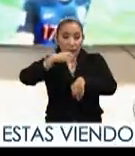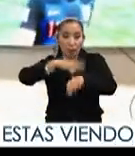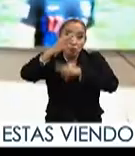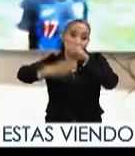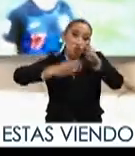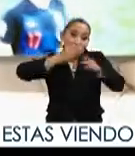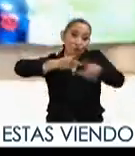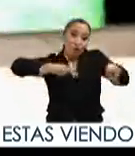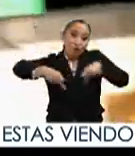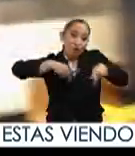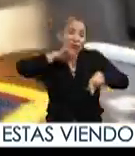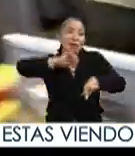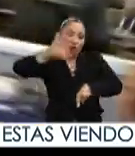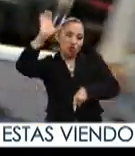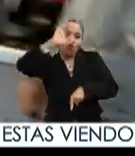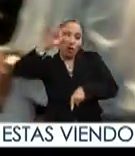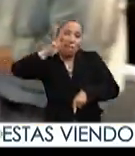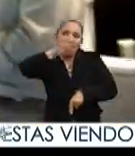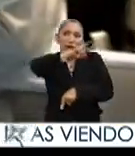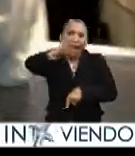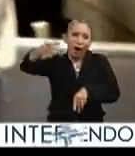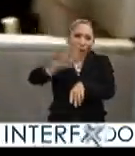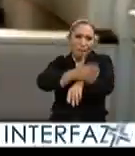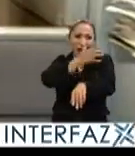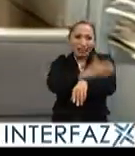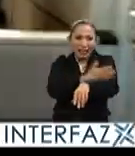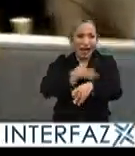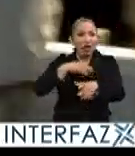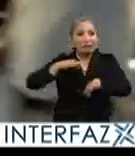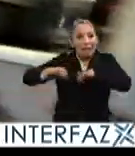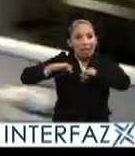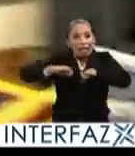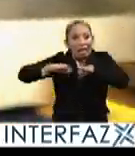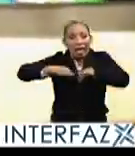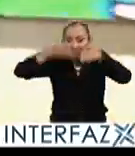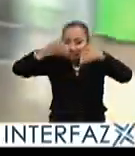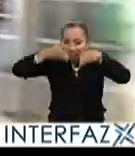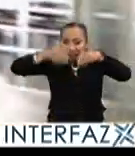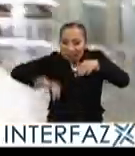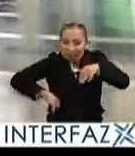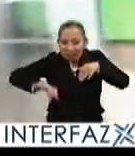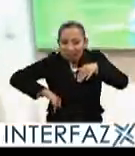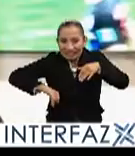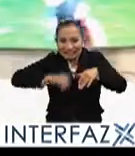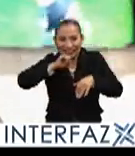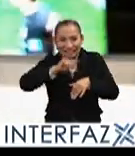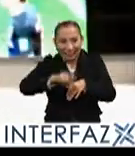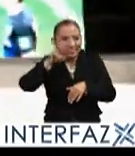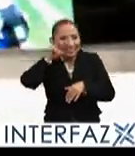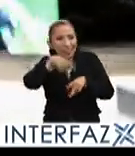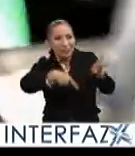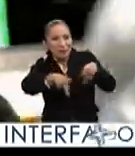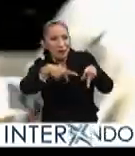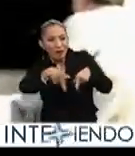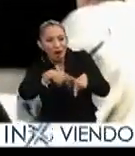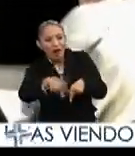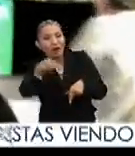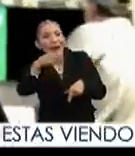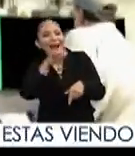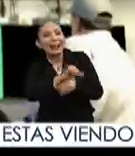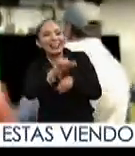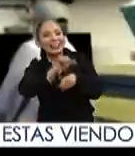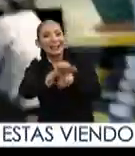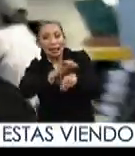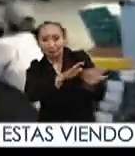Mundial y del fútbol también es cultura, así que vean a todos nuestros compañeros que están bien interesados también en lo que está ocurriendo con